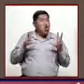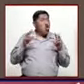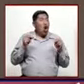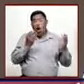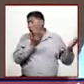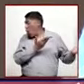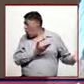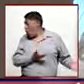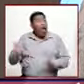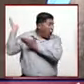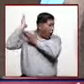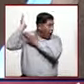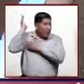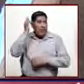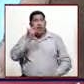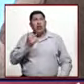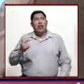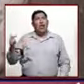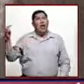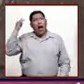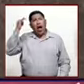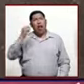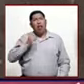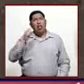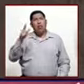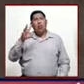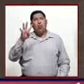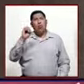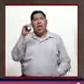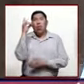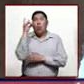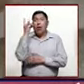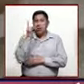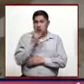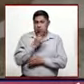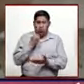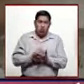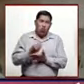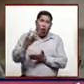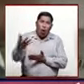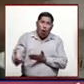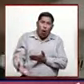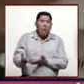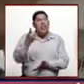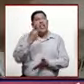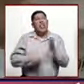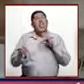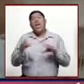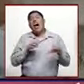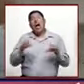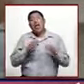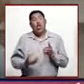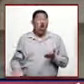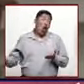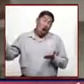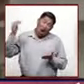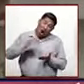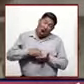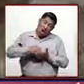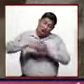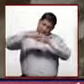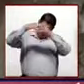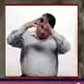llevan al alto, que es más caro, a 40 pesos venden, compran ellos. ¿Qué es lo que hacen? Lo vuelven a fundir,